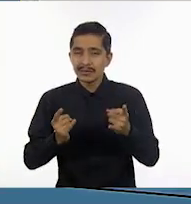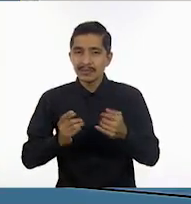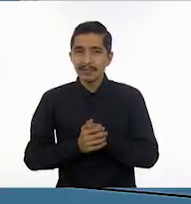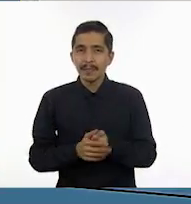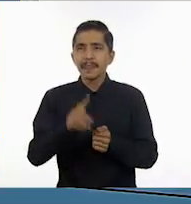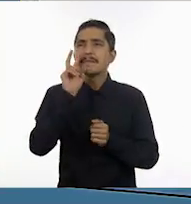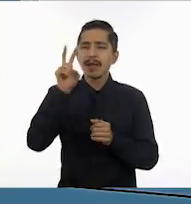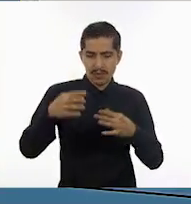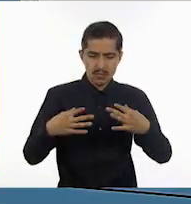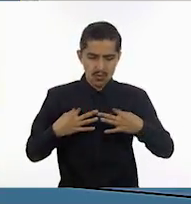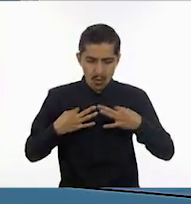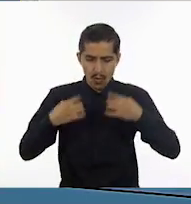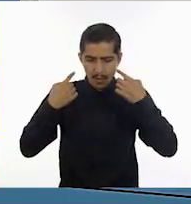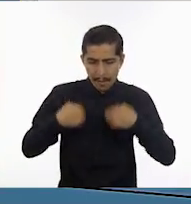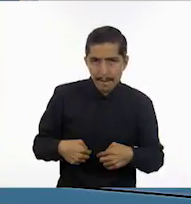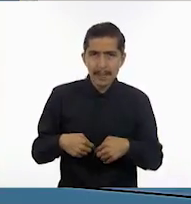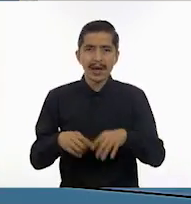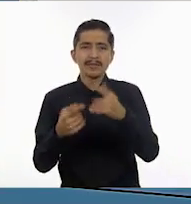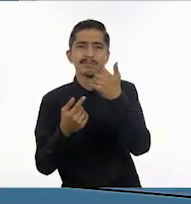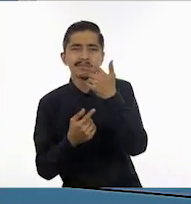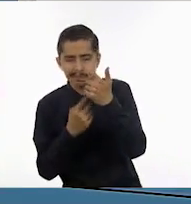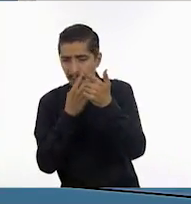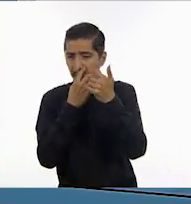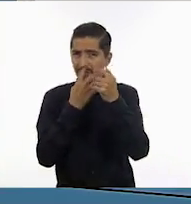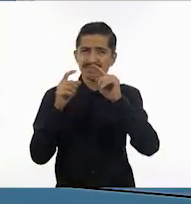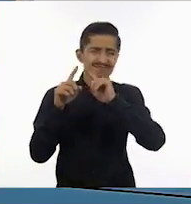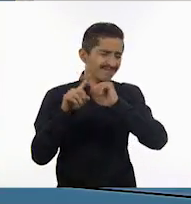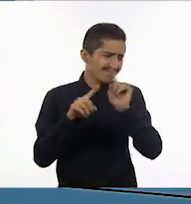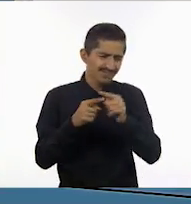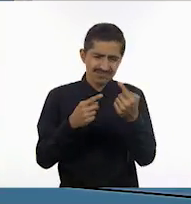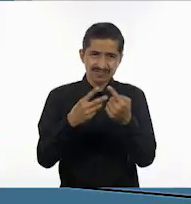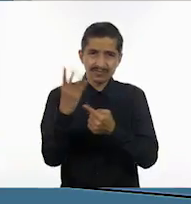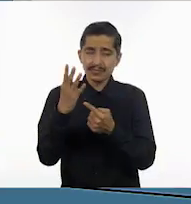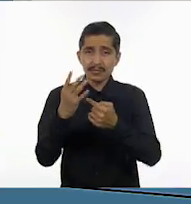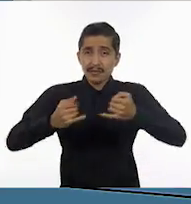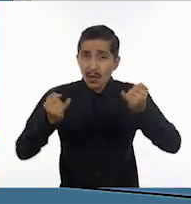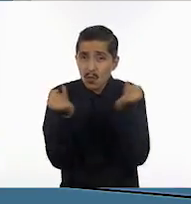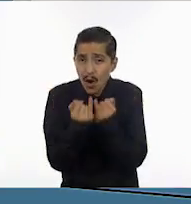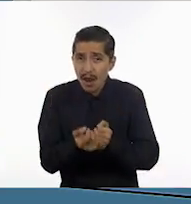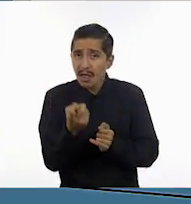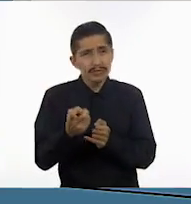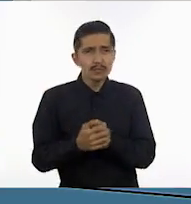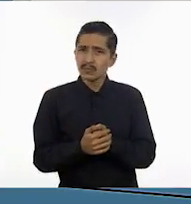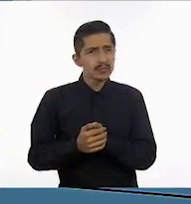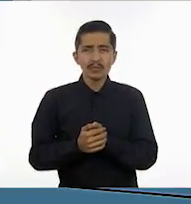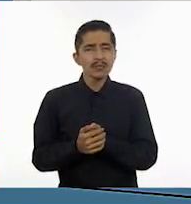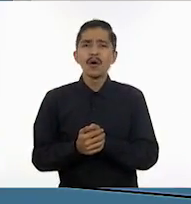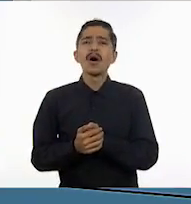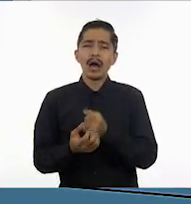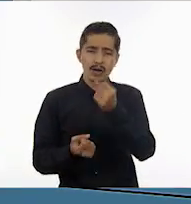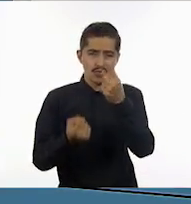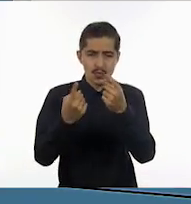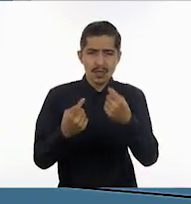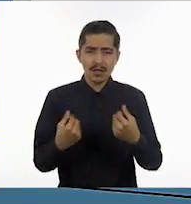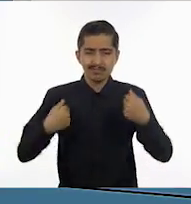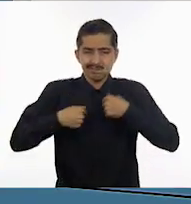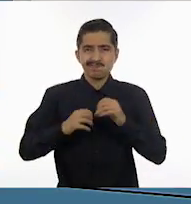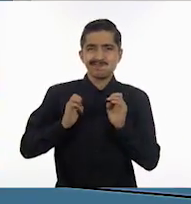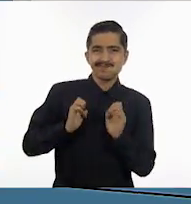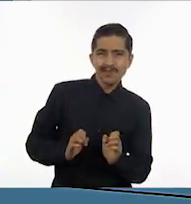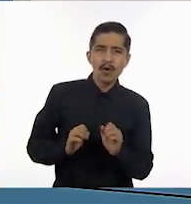Fíjense en la ropa, en las armas, en los elementos que hay. No todos son iguales, unos visten traje y otros tienen otro tipo de